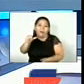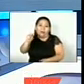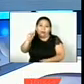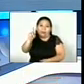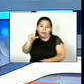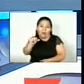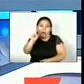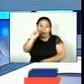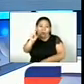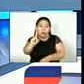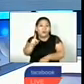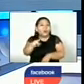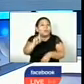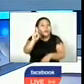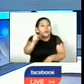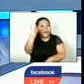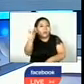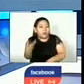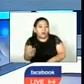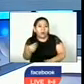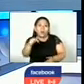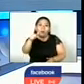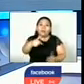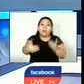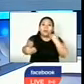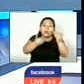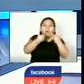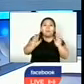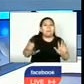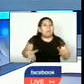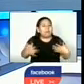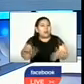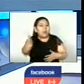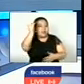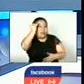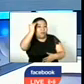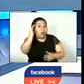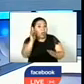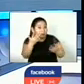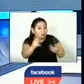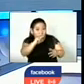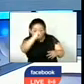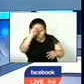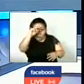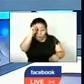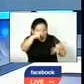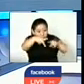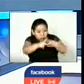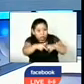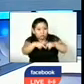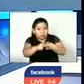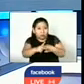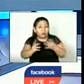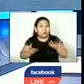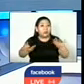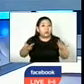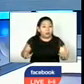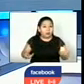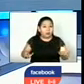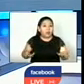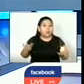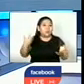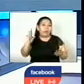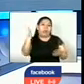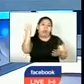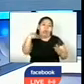a esta hora Rubén Alemán el presidente de ANDA está dando declaraciones para conocer cómo van avanzando esos trabajos que están realizando y que llevaron a